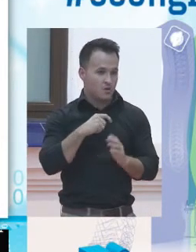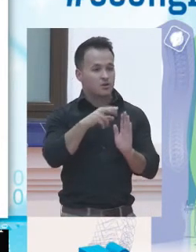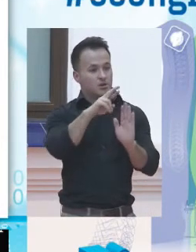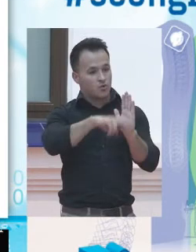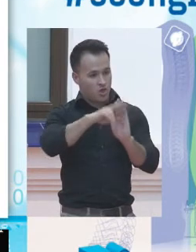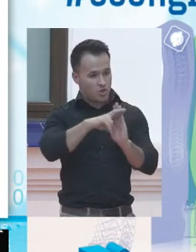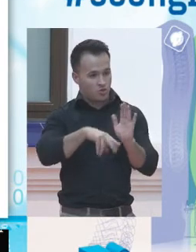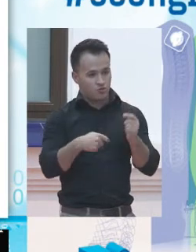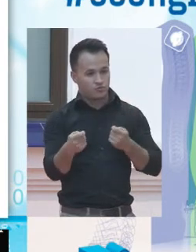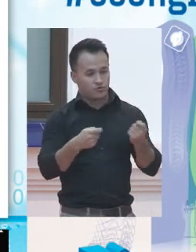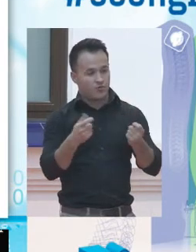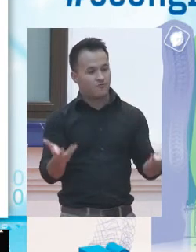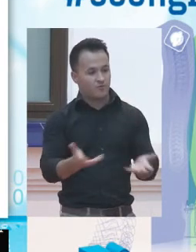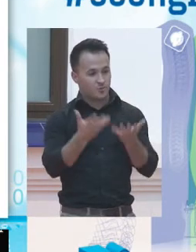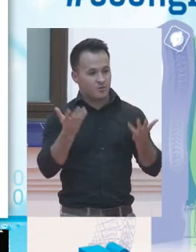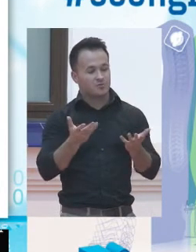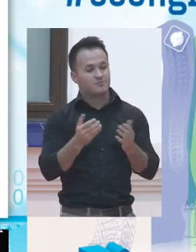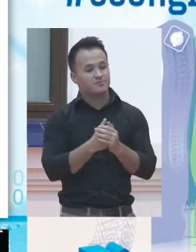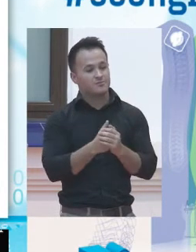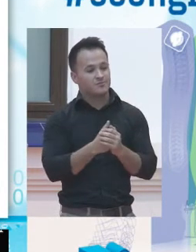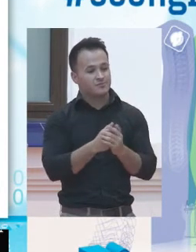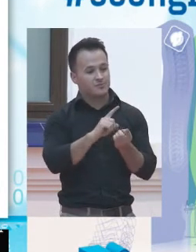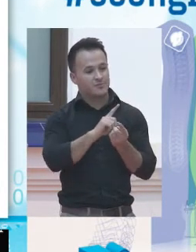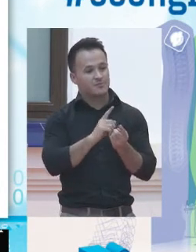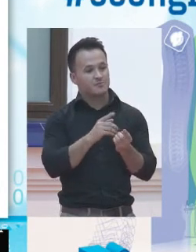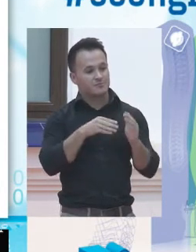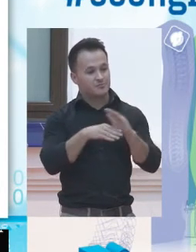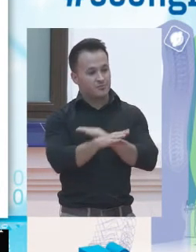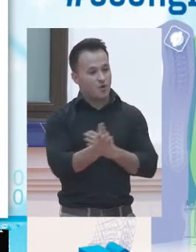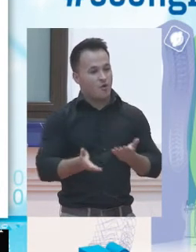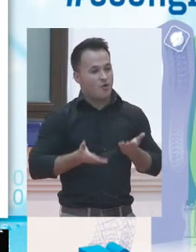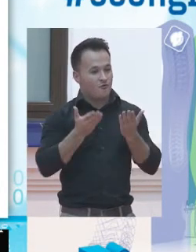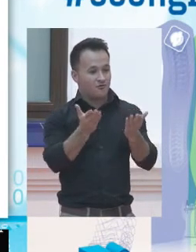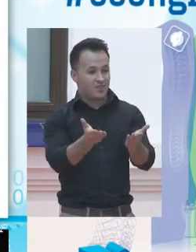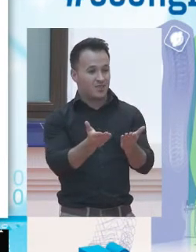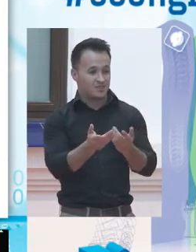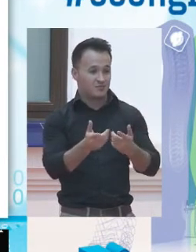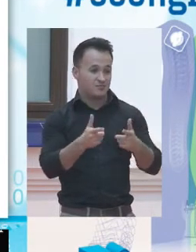conocimiento tecnológico y ofrecemos cambiar las barreras técnicas que impiden que esto se desarrolle.